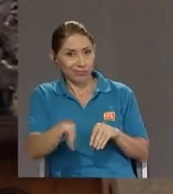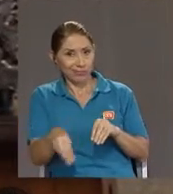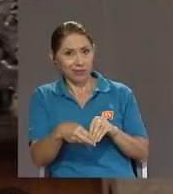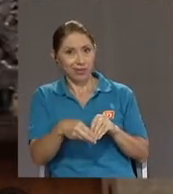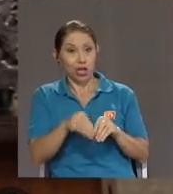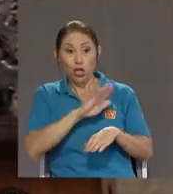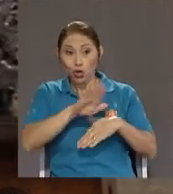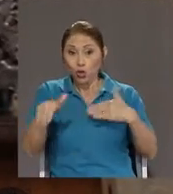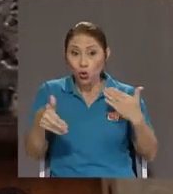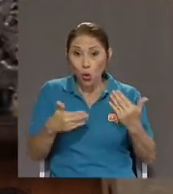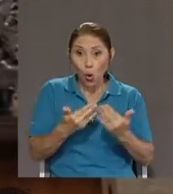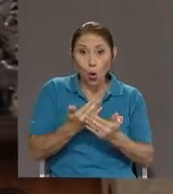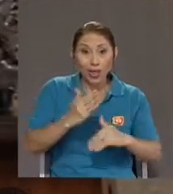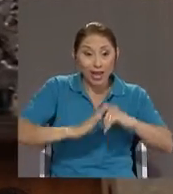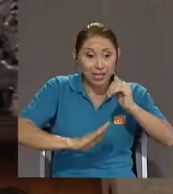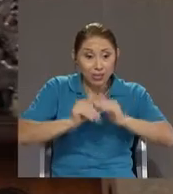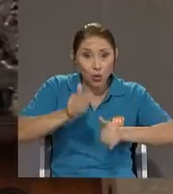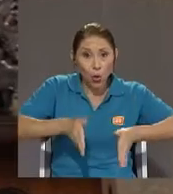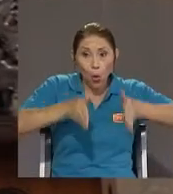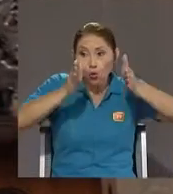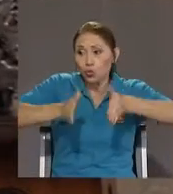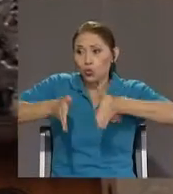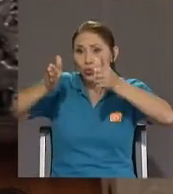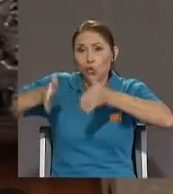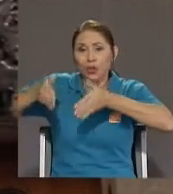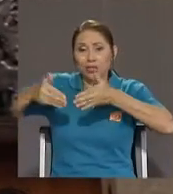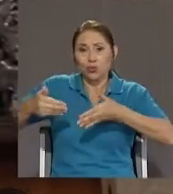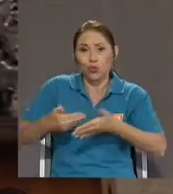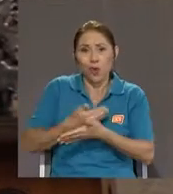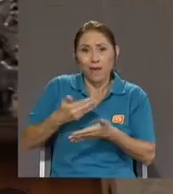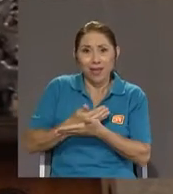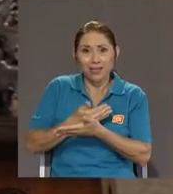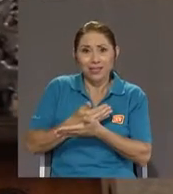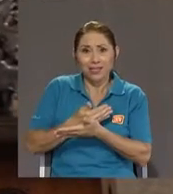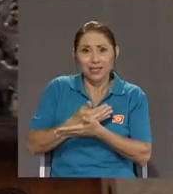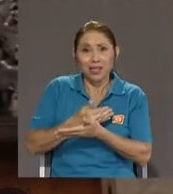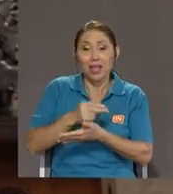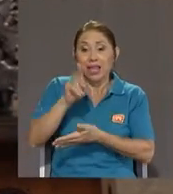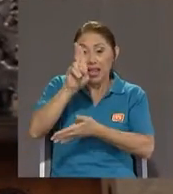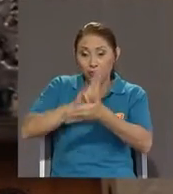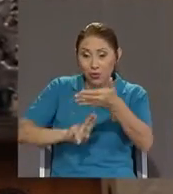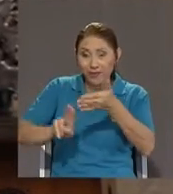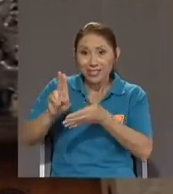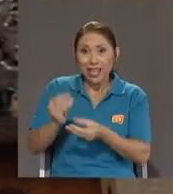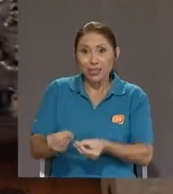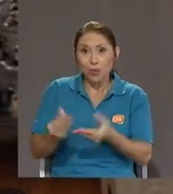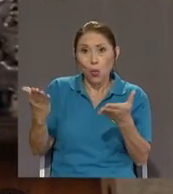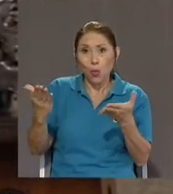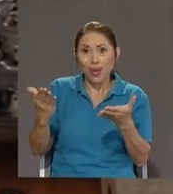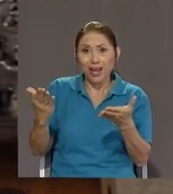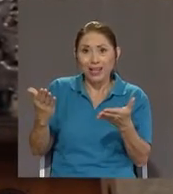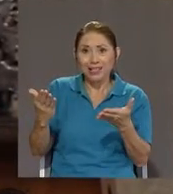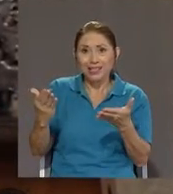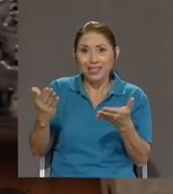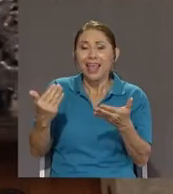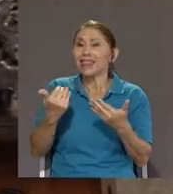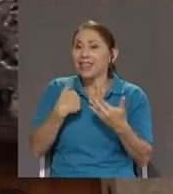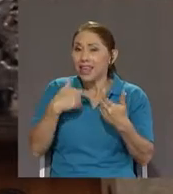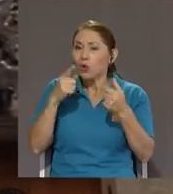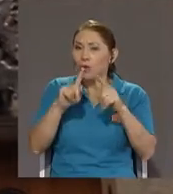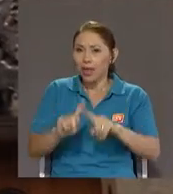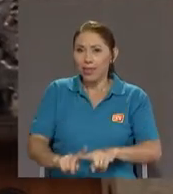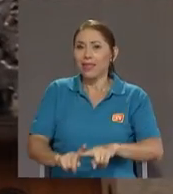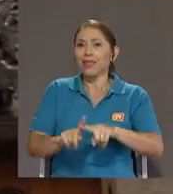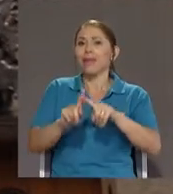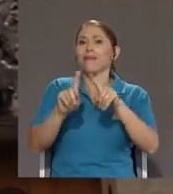construcciones nuevas y las universidades públicas, una de las cosas que a la distancia las distingue uno es que hay una de